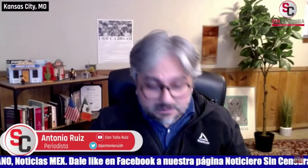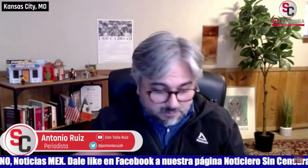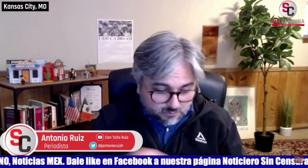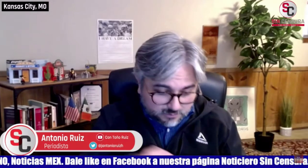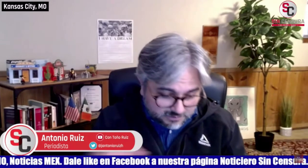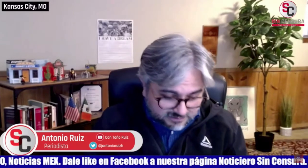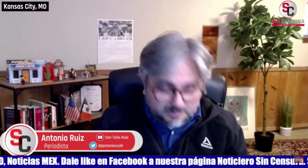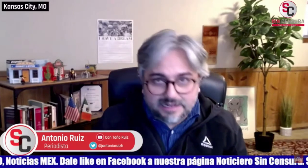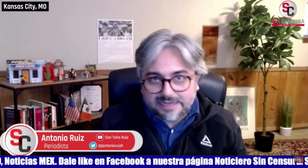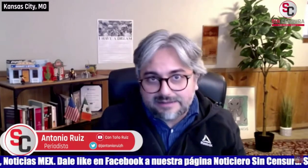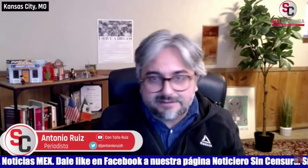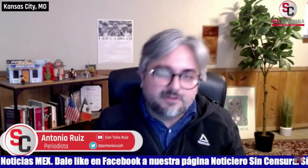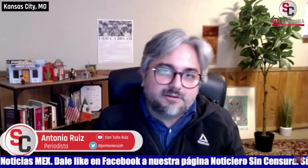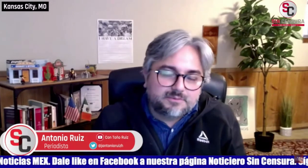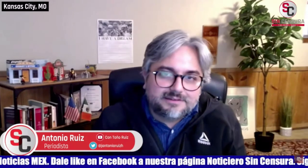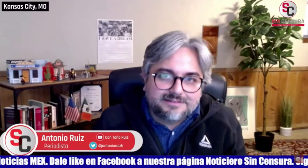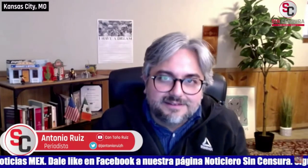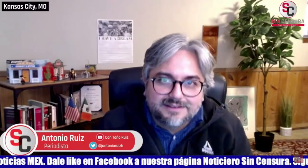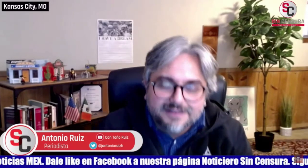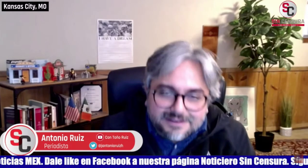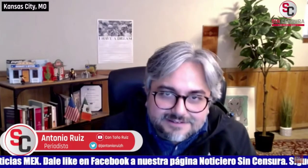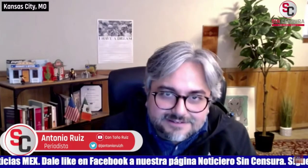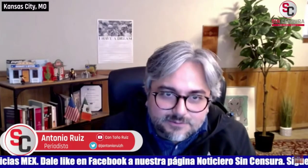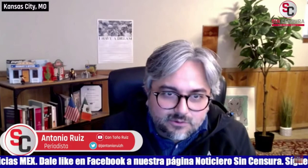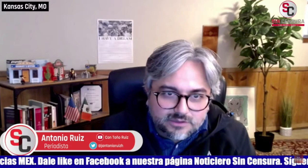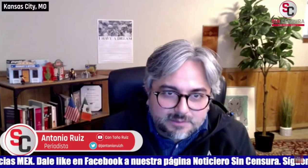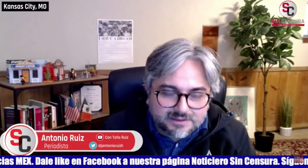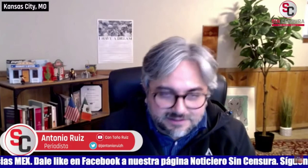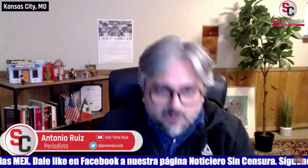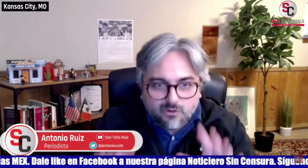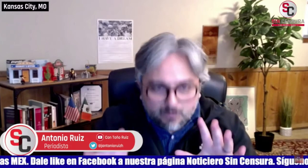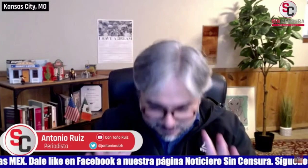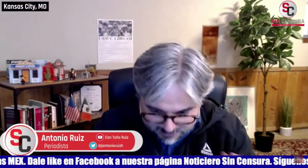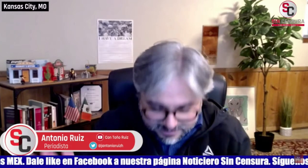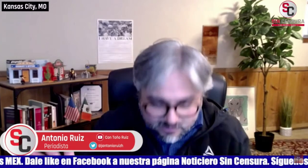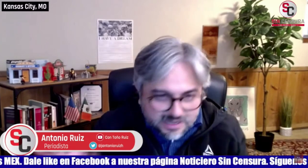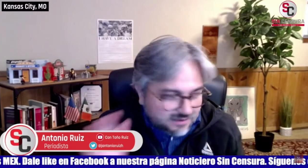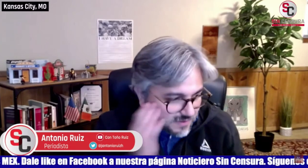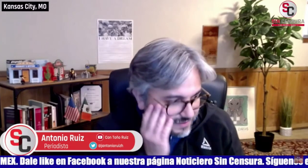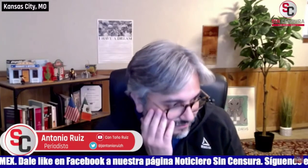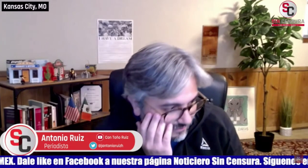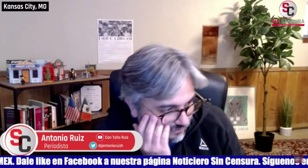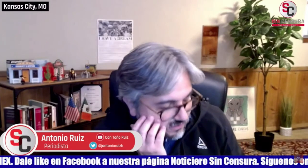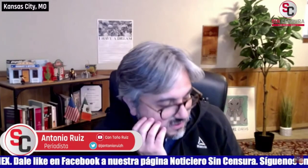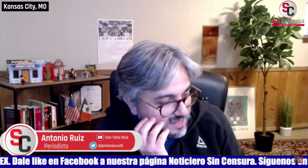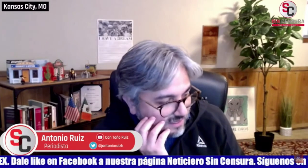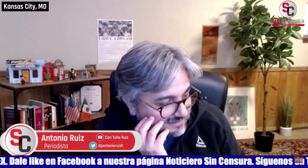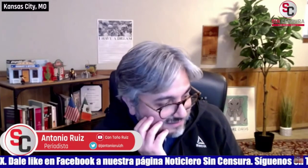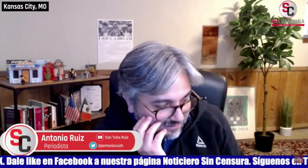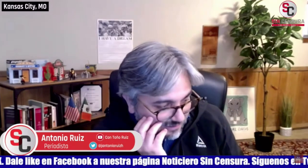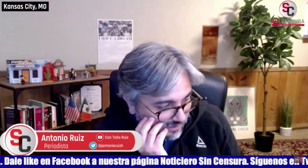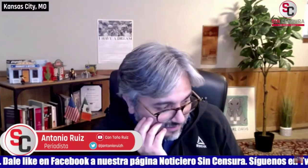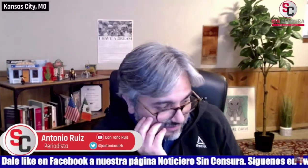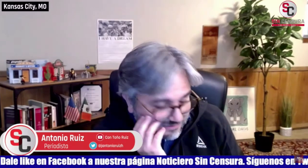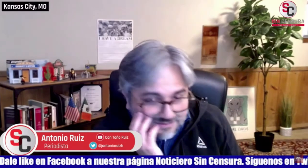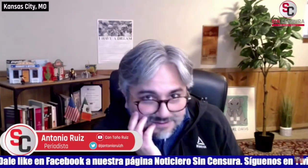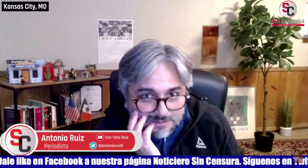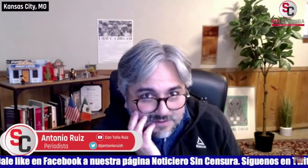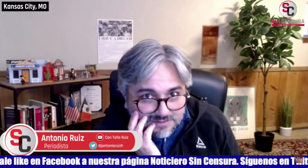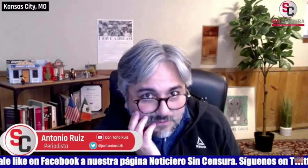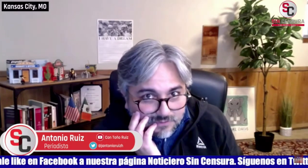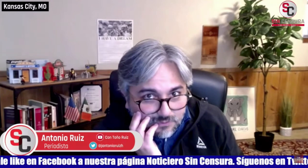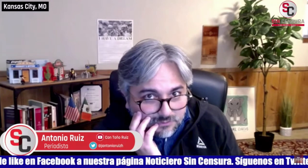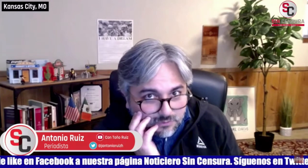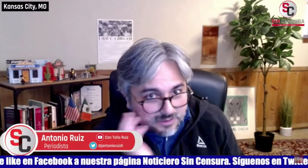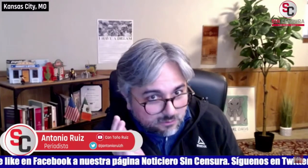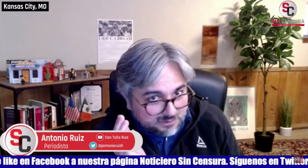querido Jaime, por favor, escribe la S. No, pues es absolutamente ridículo, en primer lugar, y en segundo, estas irregularidades terribles